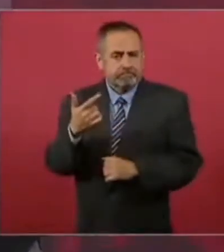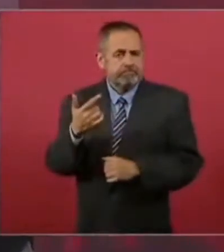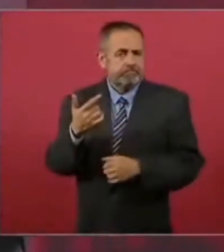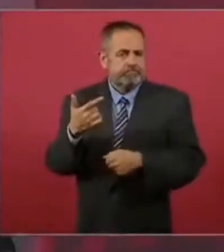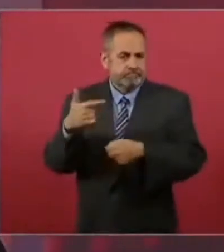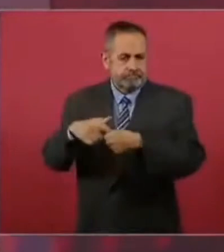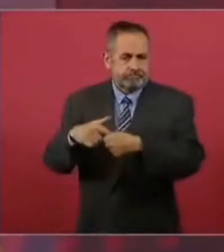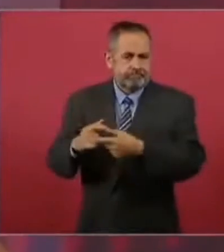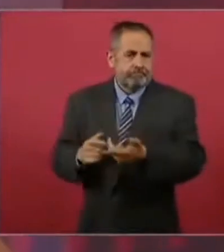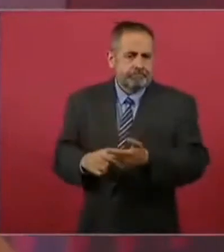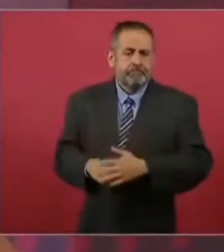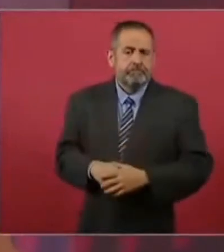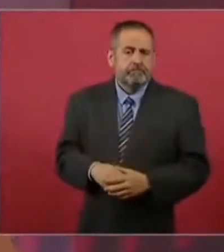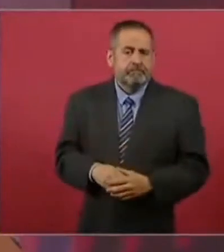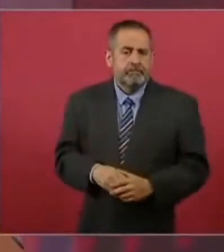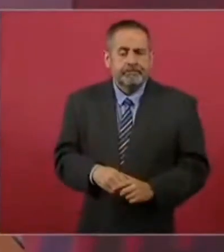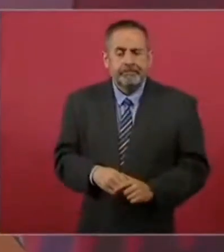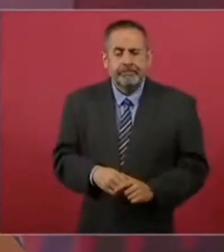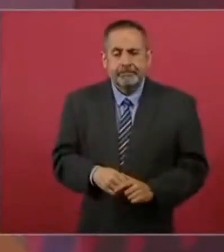más